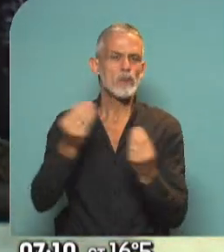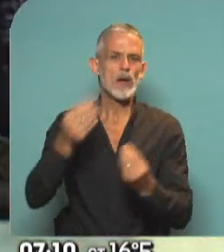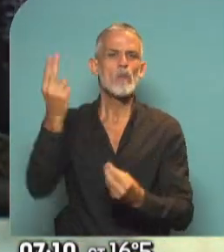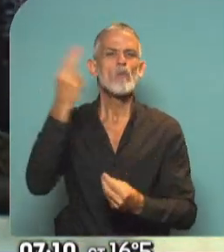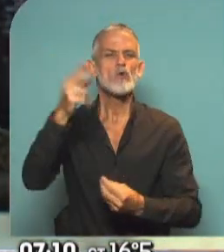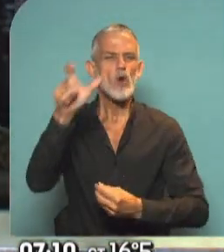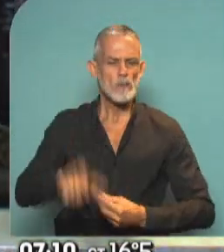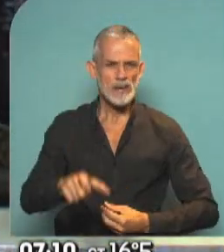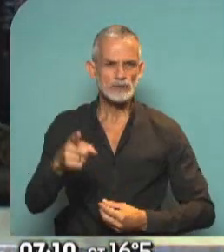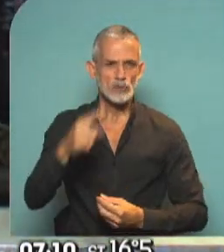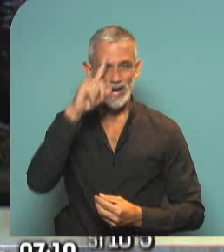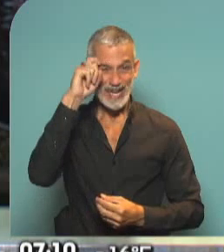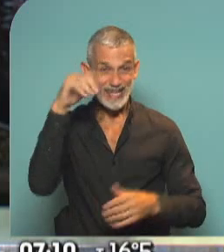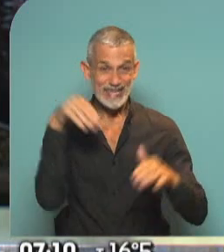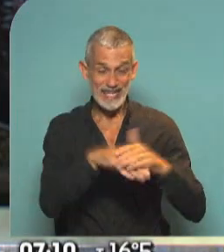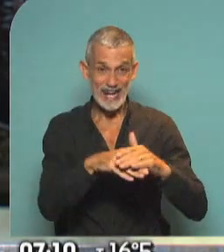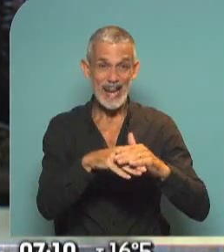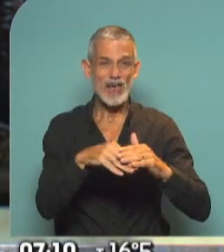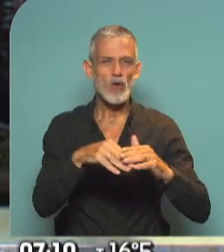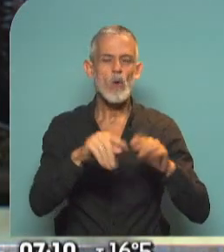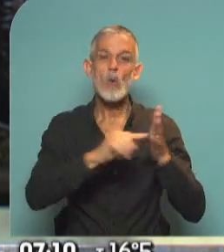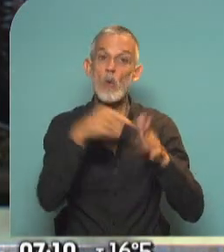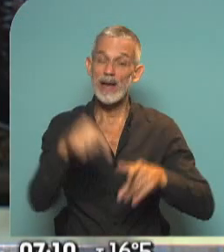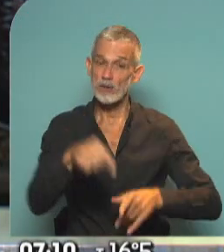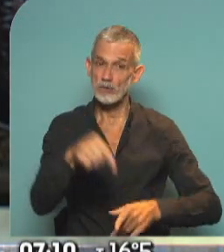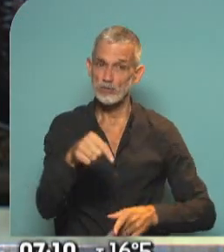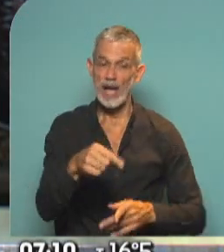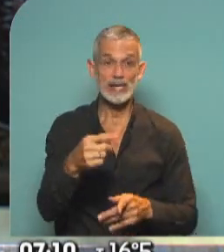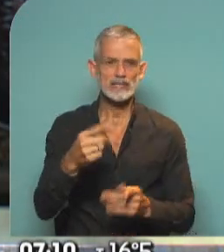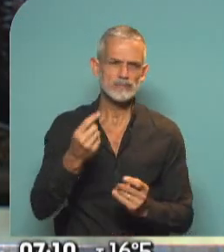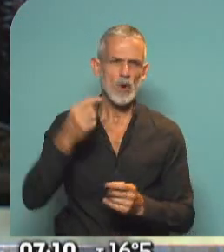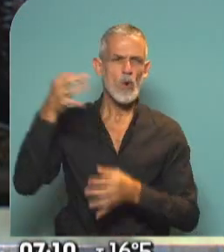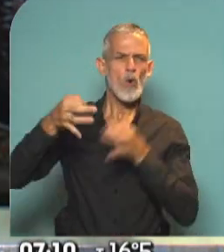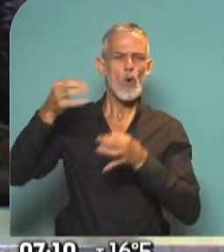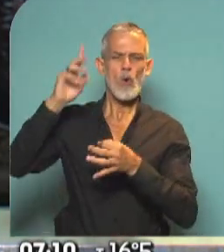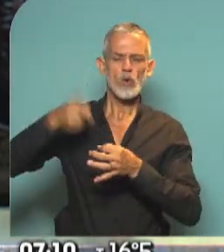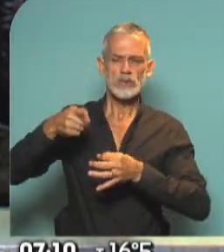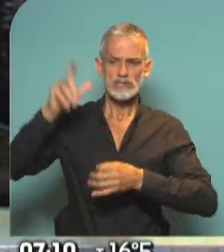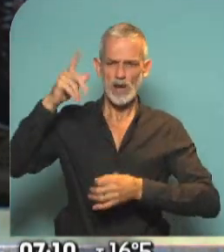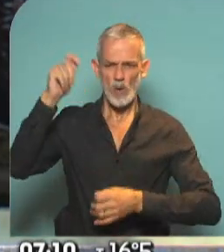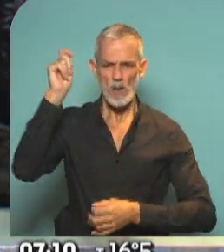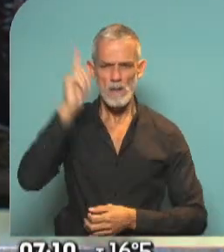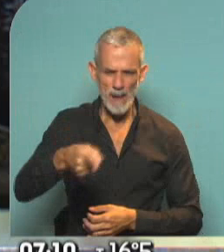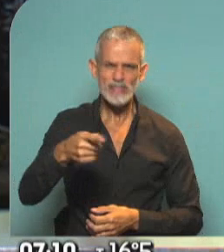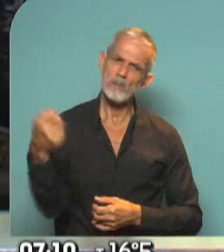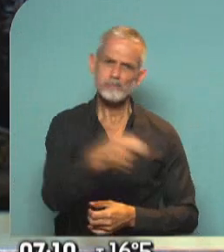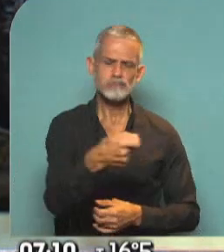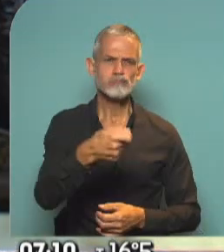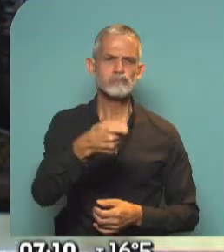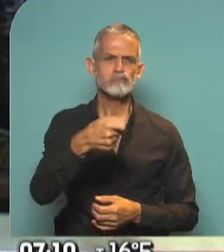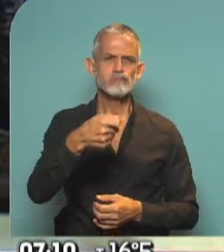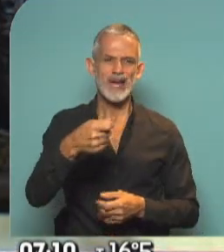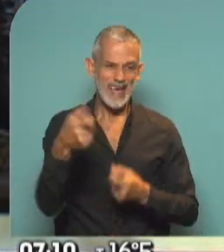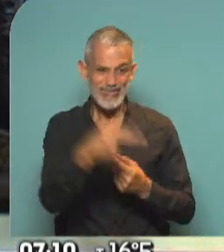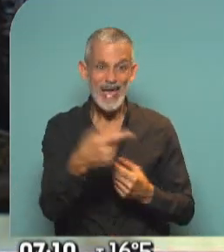el paciente que estaba internado en un sanatorio de la ciudad de Buenos Aires, a quien la justicia le ordenó que le proporcionaran, que